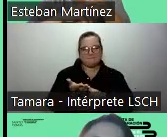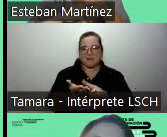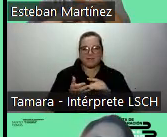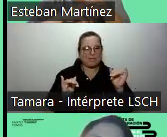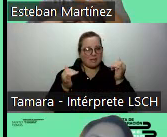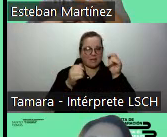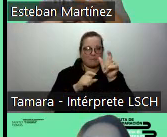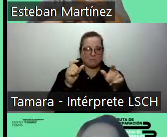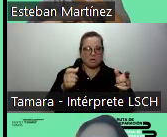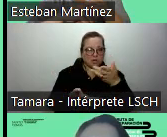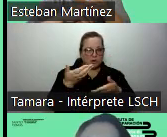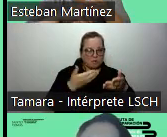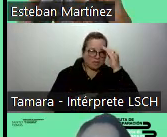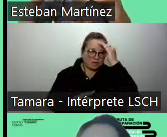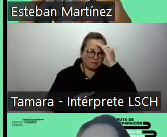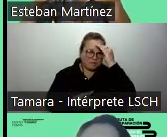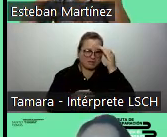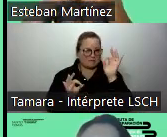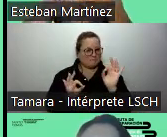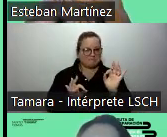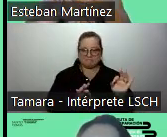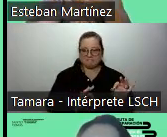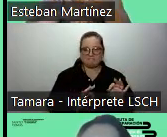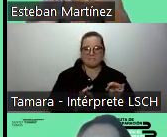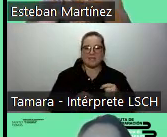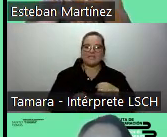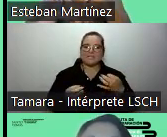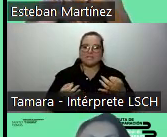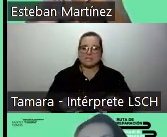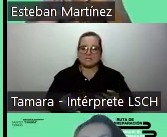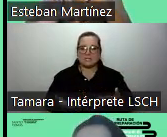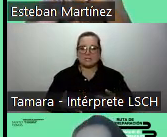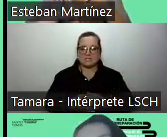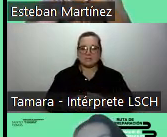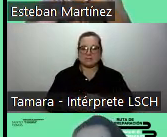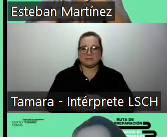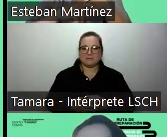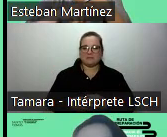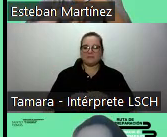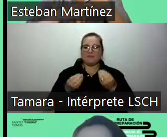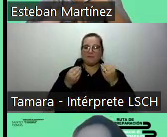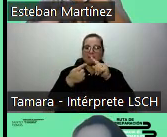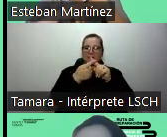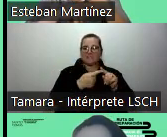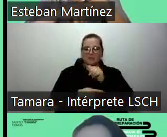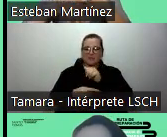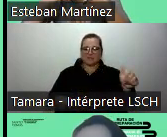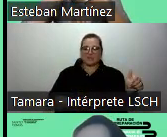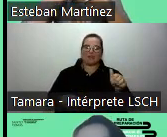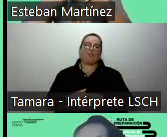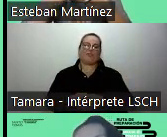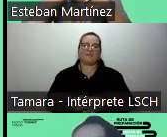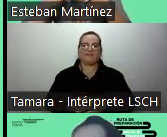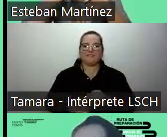los chicos compartieron sus experiencias también así que excelente participación felicitaciones a todas y todos